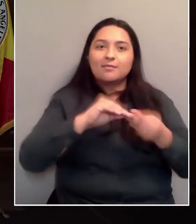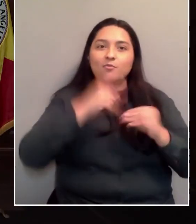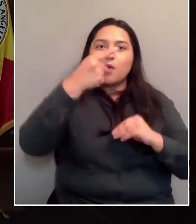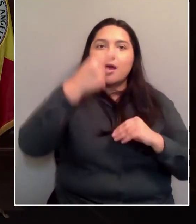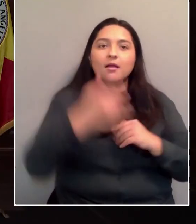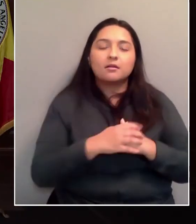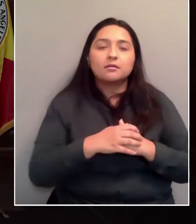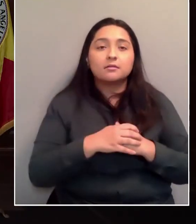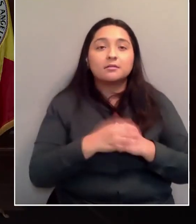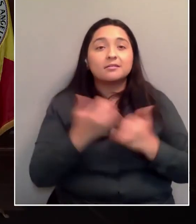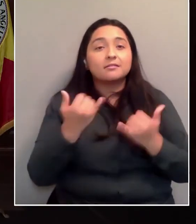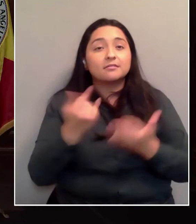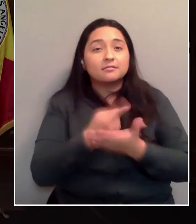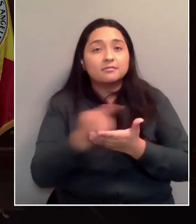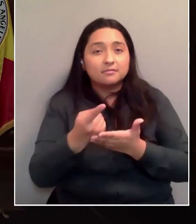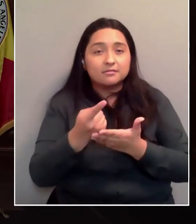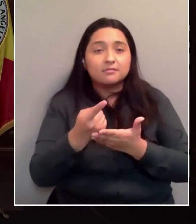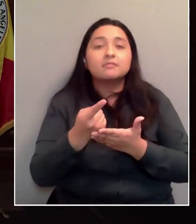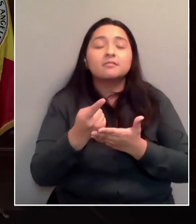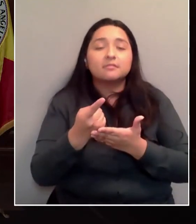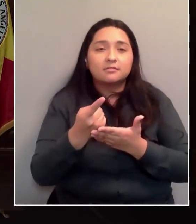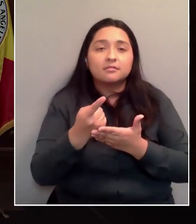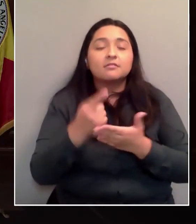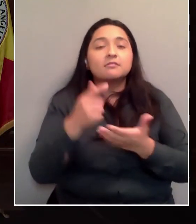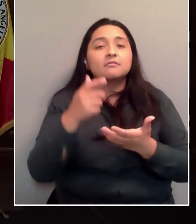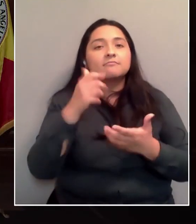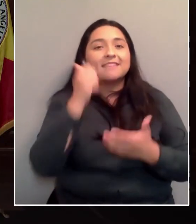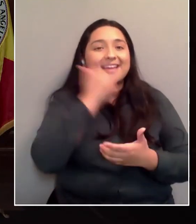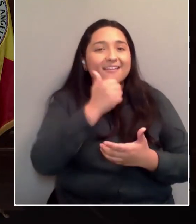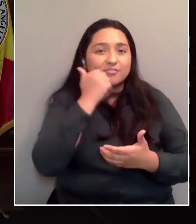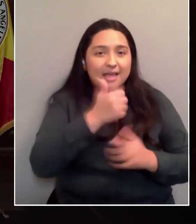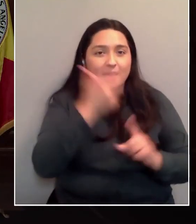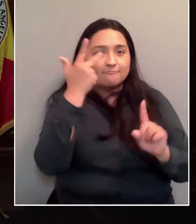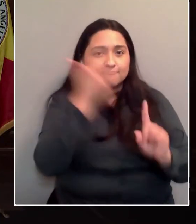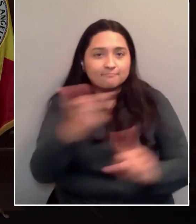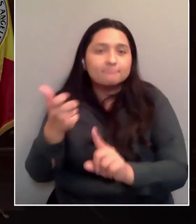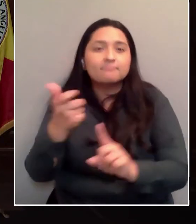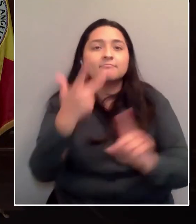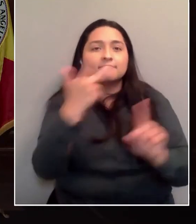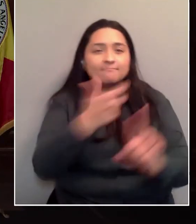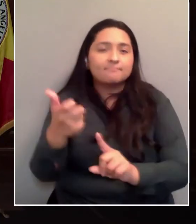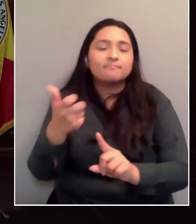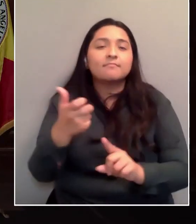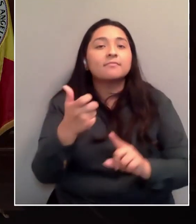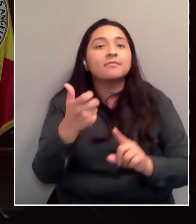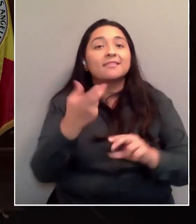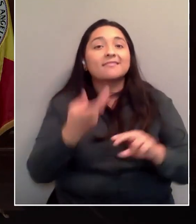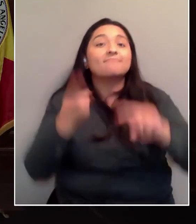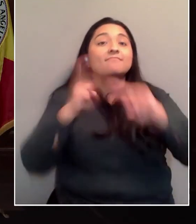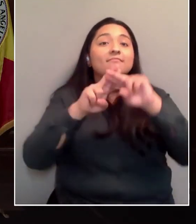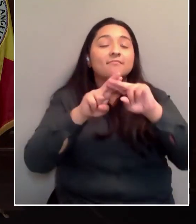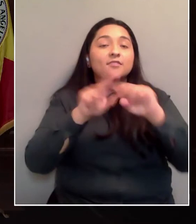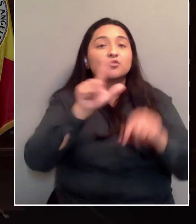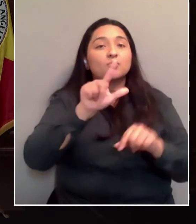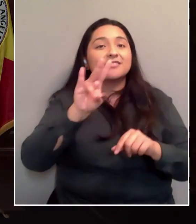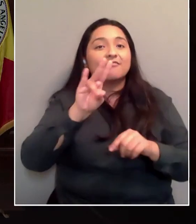,051 vacunas diarias en nuestros sitios, 27 por ciento más de la semana pasada.